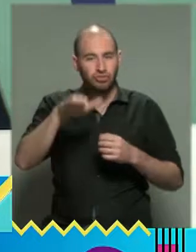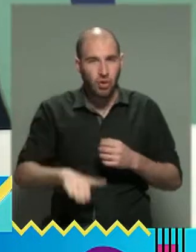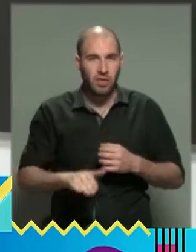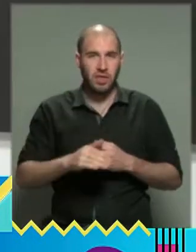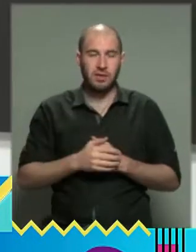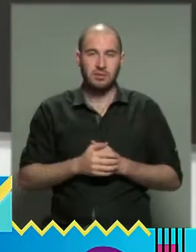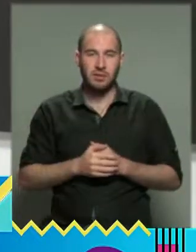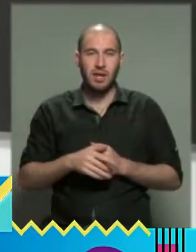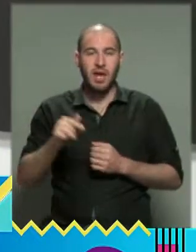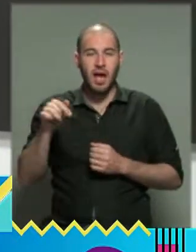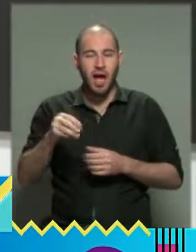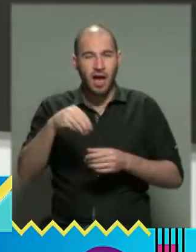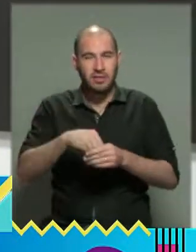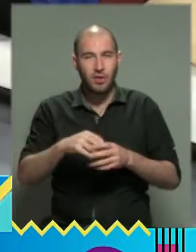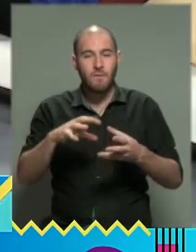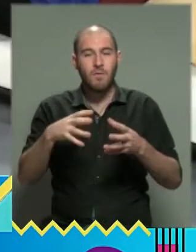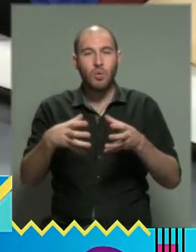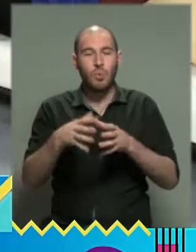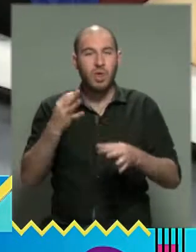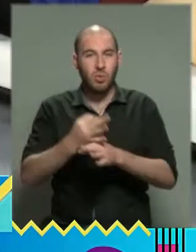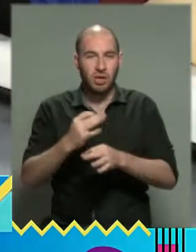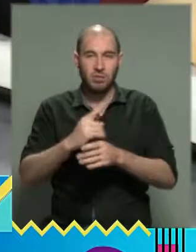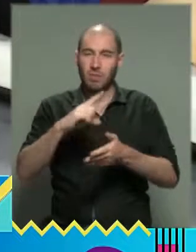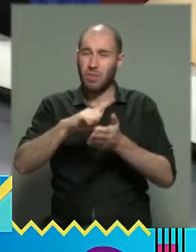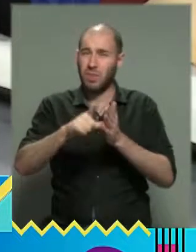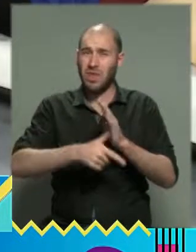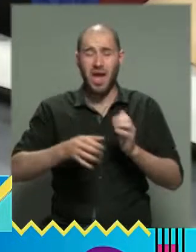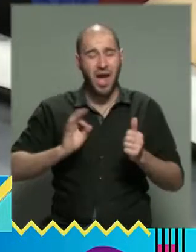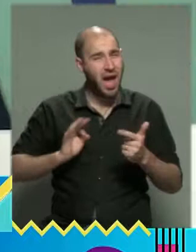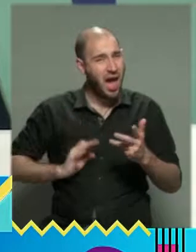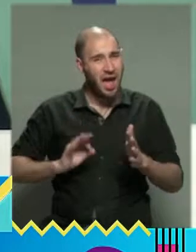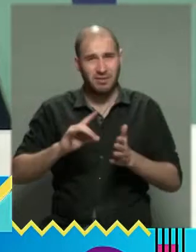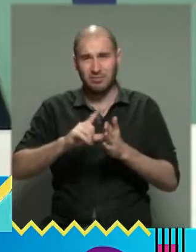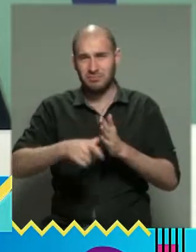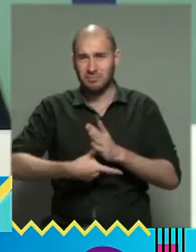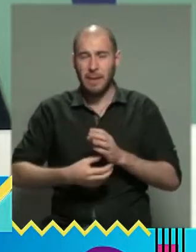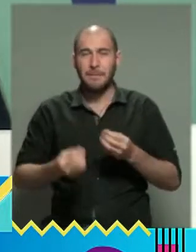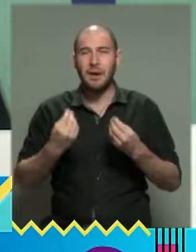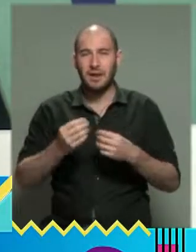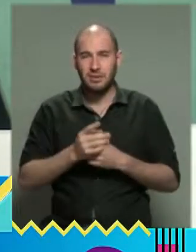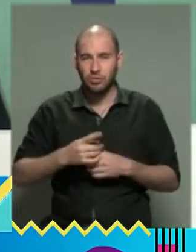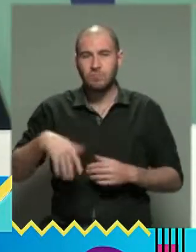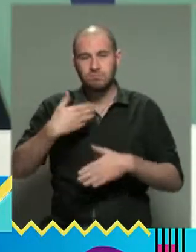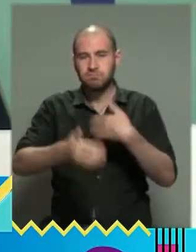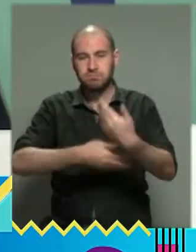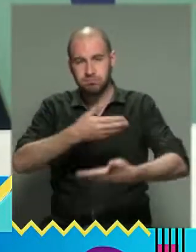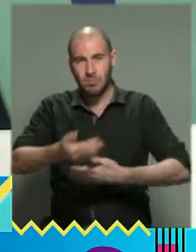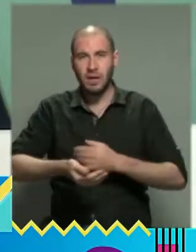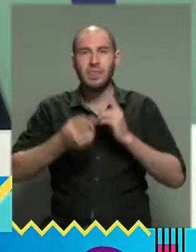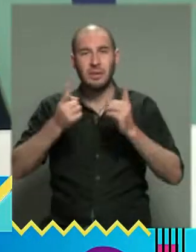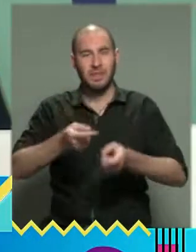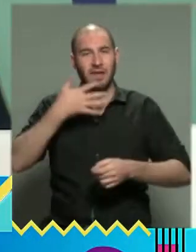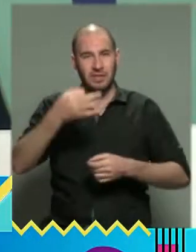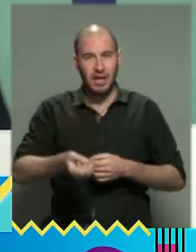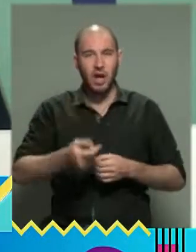debe enmarcarse en un sistema educativo que va a demorar muchos años, para que podamos salir y podamos